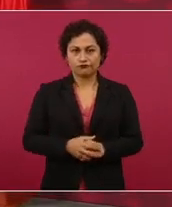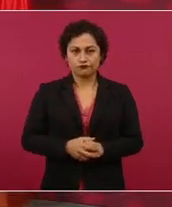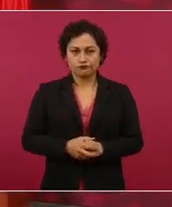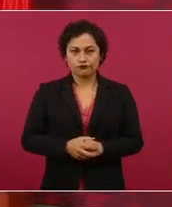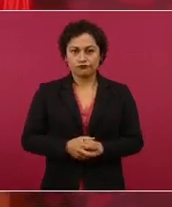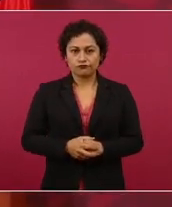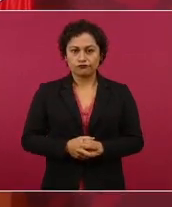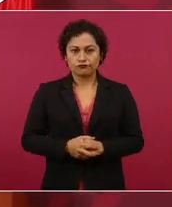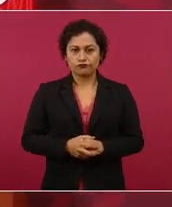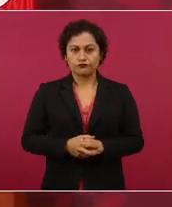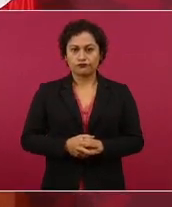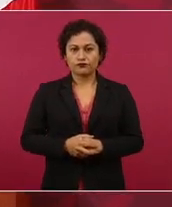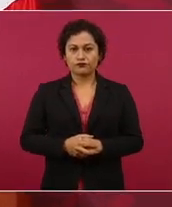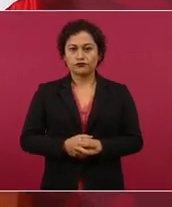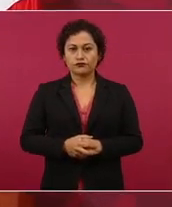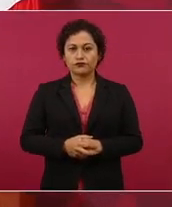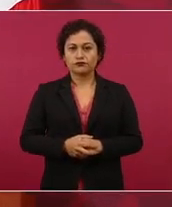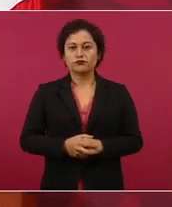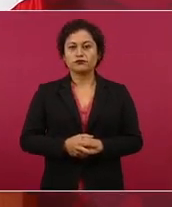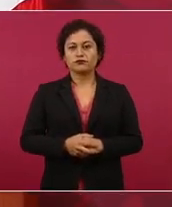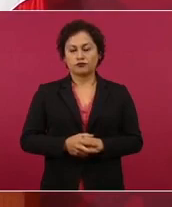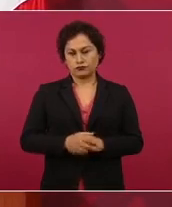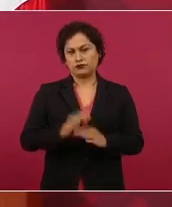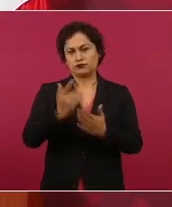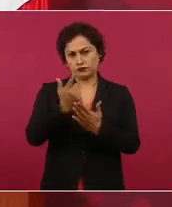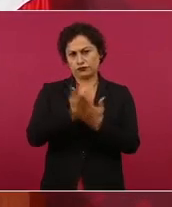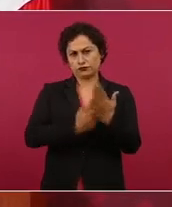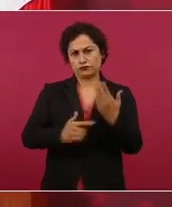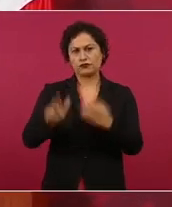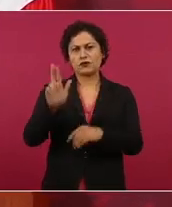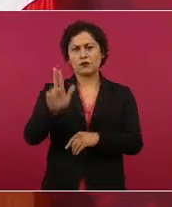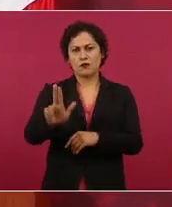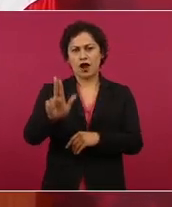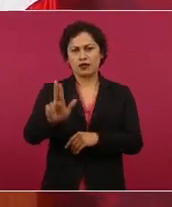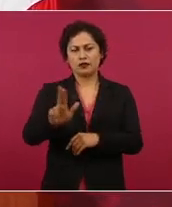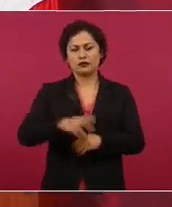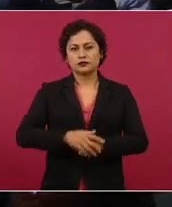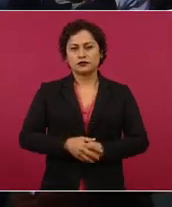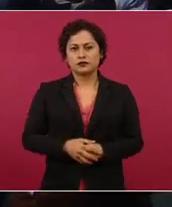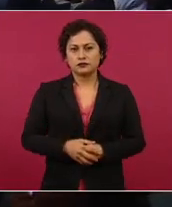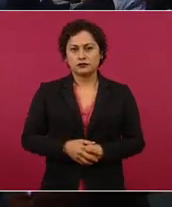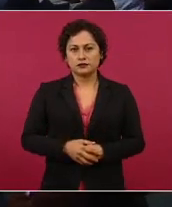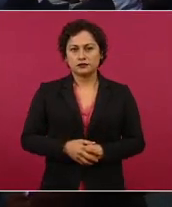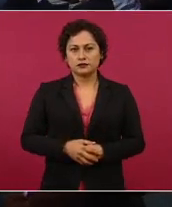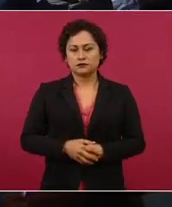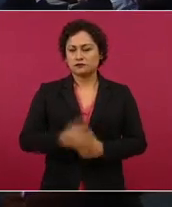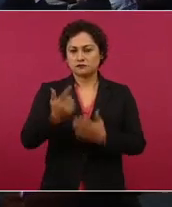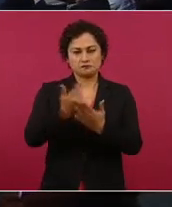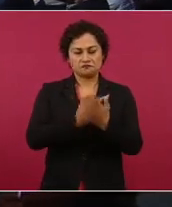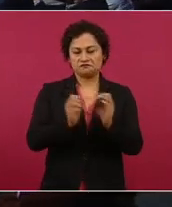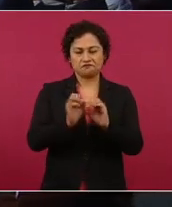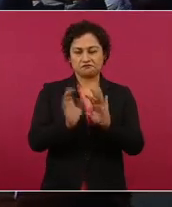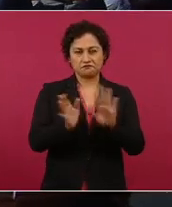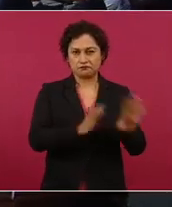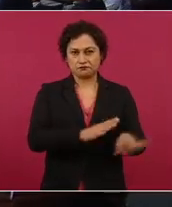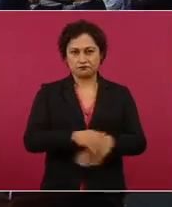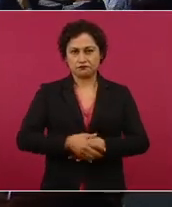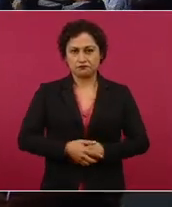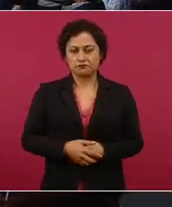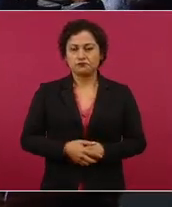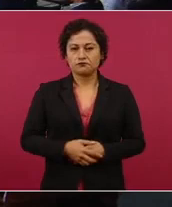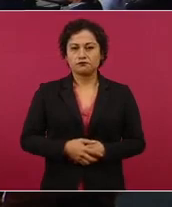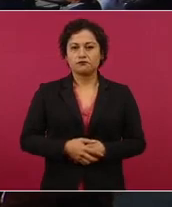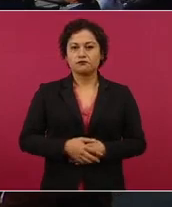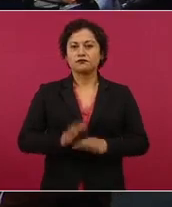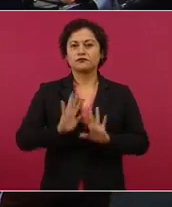Ah, nos quedamos pendientes ya para el martes. Sin lista. Ya en lo